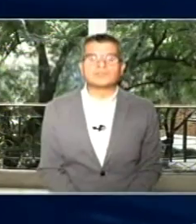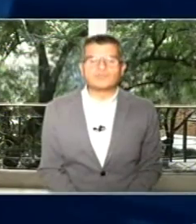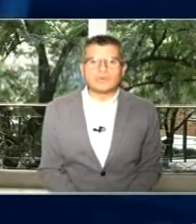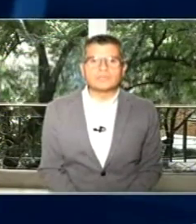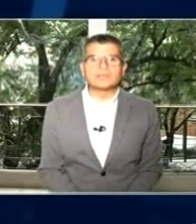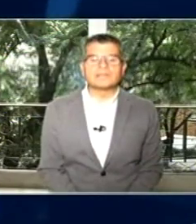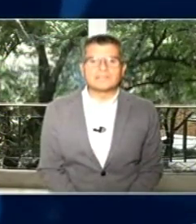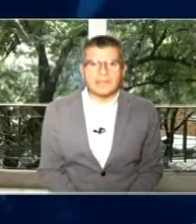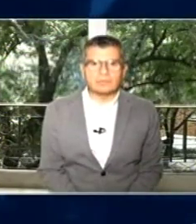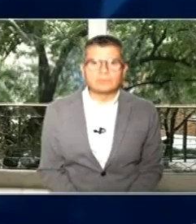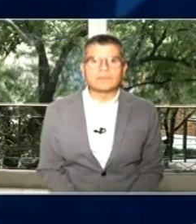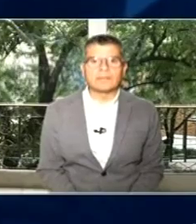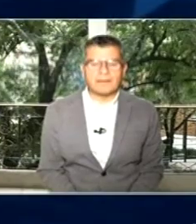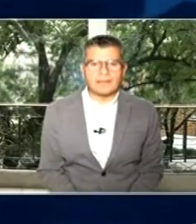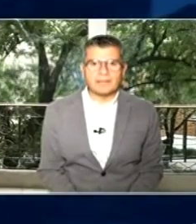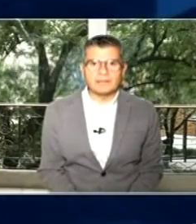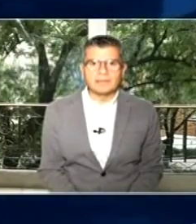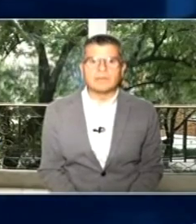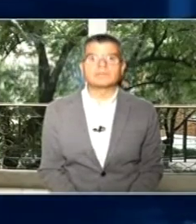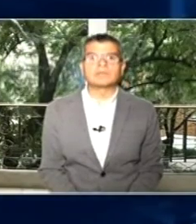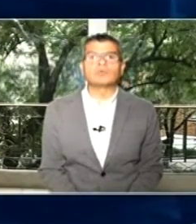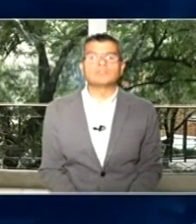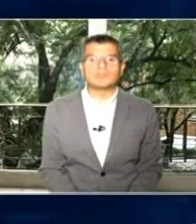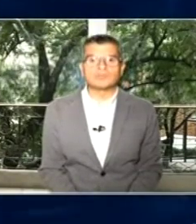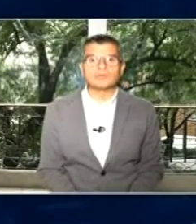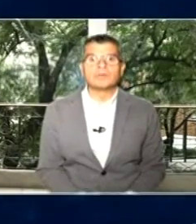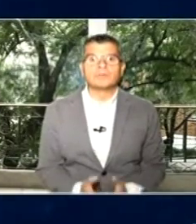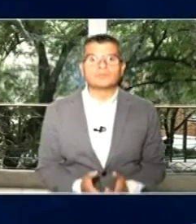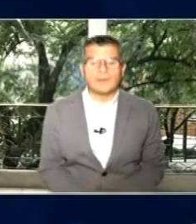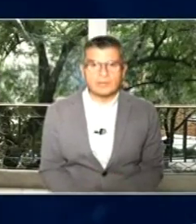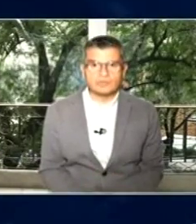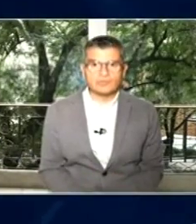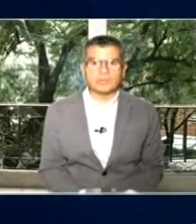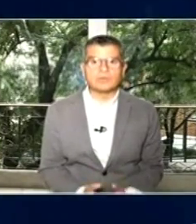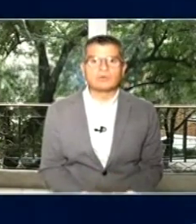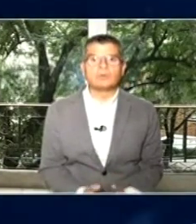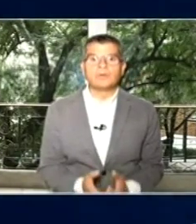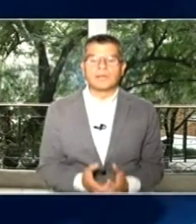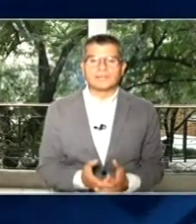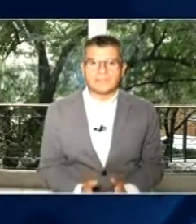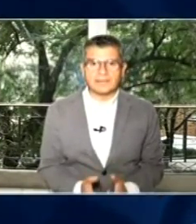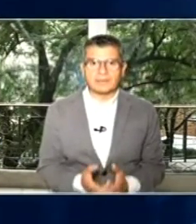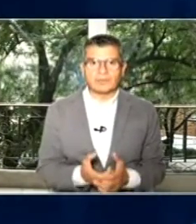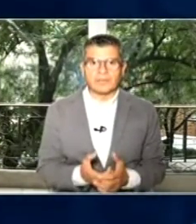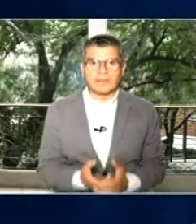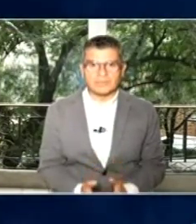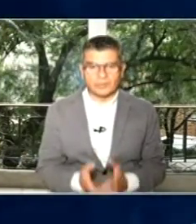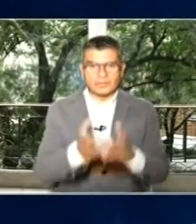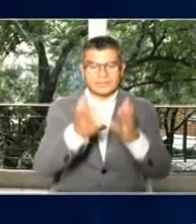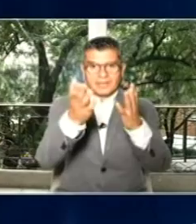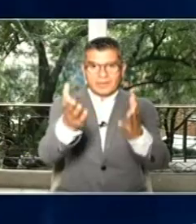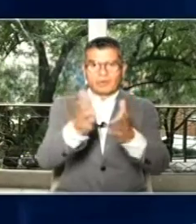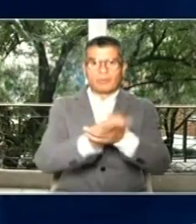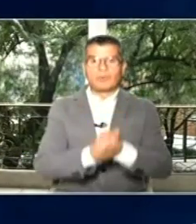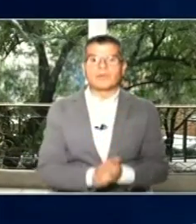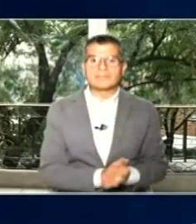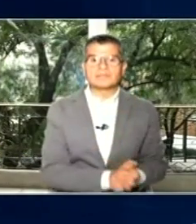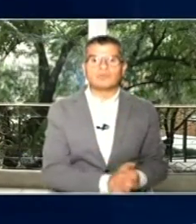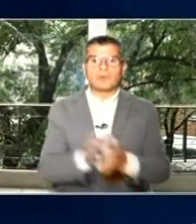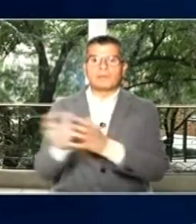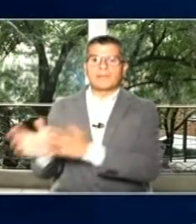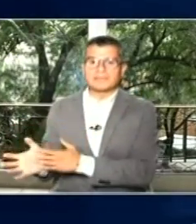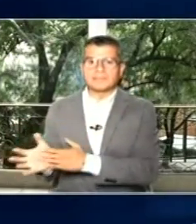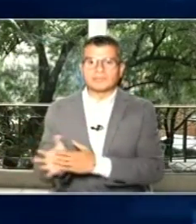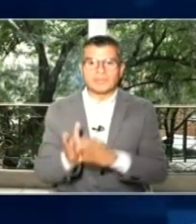las instituciones del Estado trabajen y no hacer juicios sumarios y no hacer o declaraciones como este